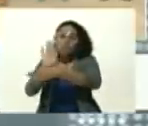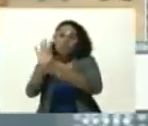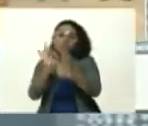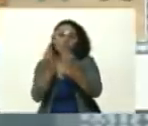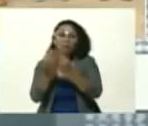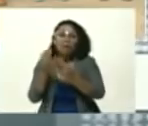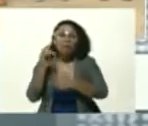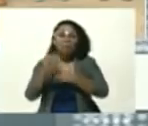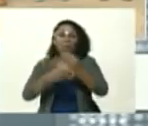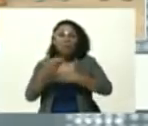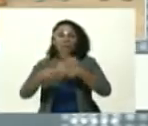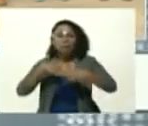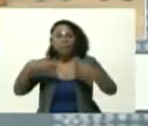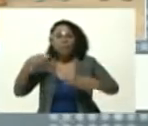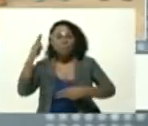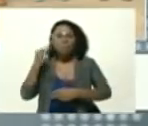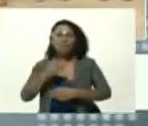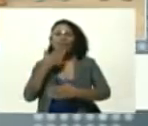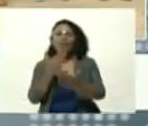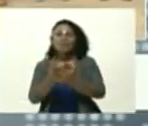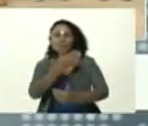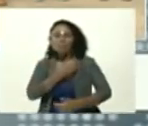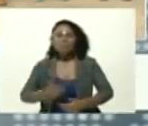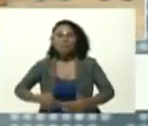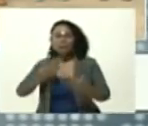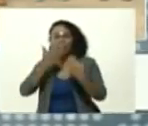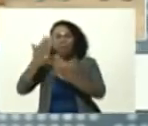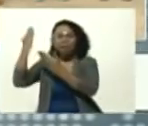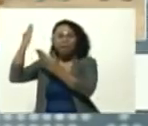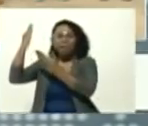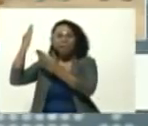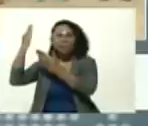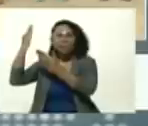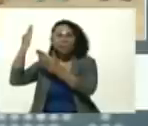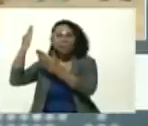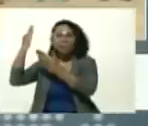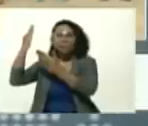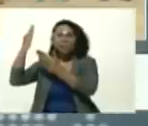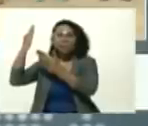hace la Revolución Bolivariana. Gracias, presidente. Adelante.